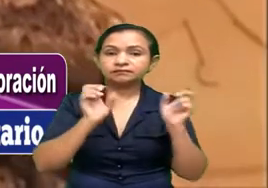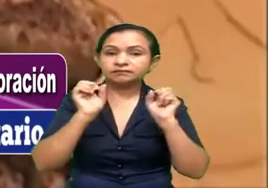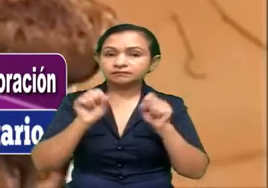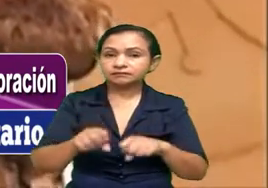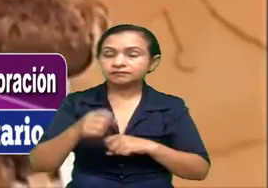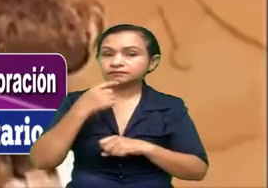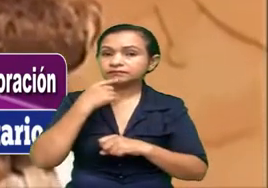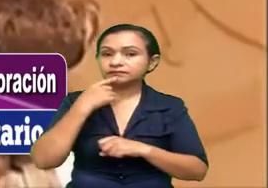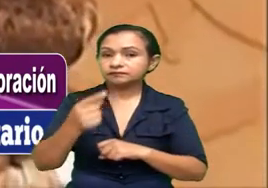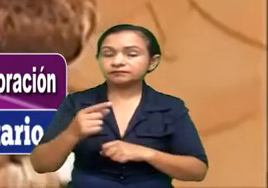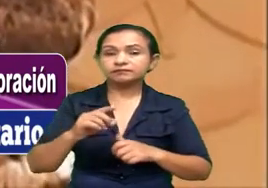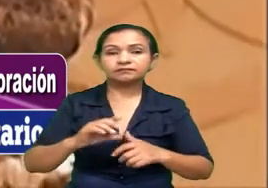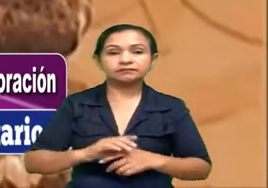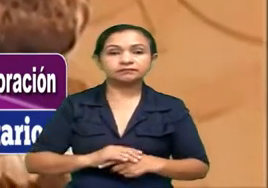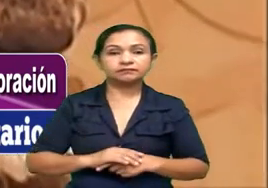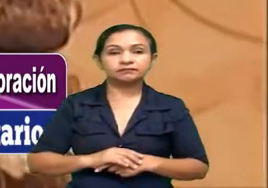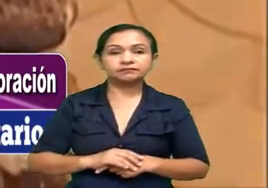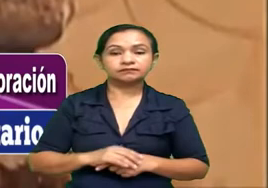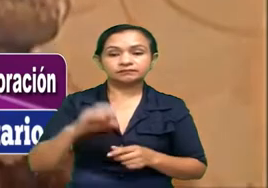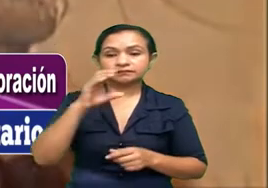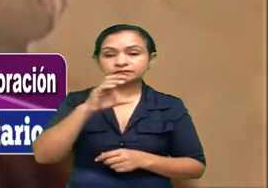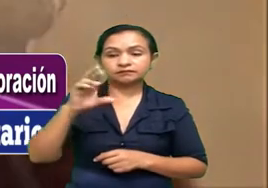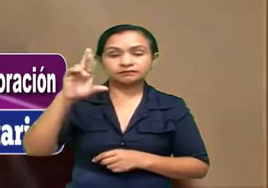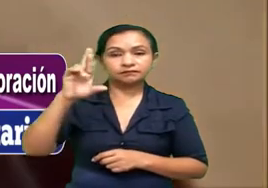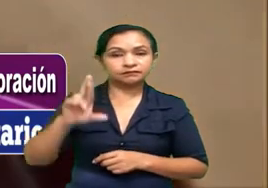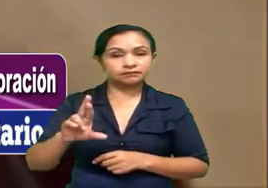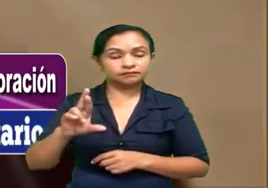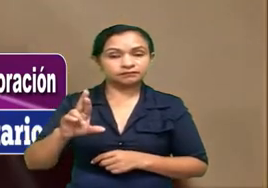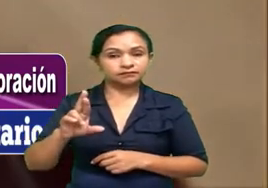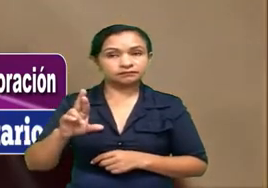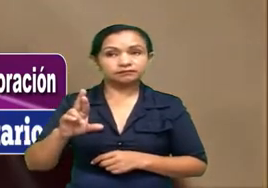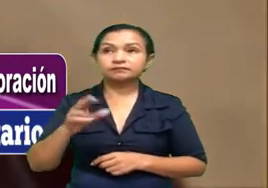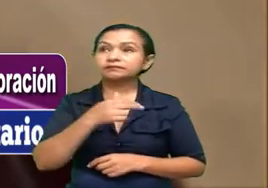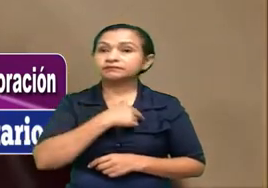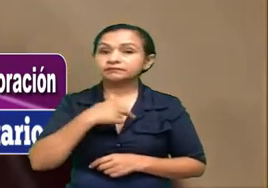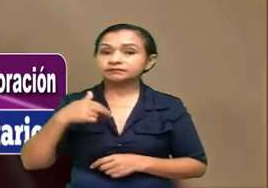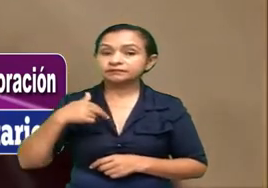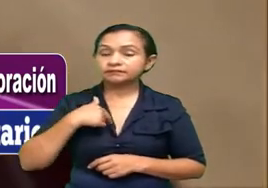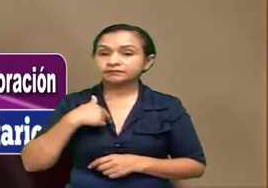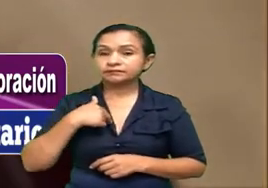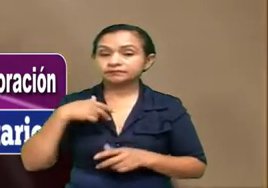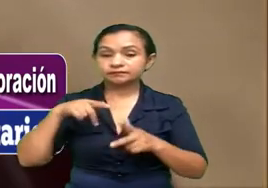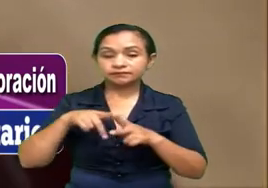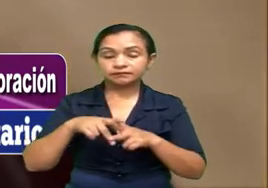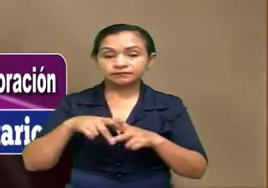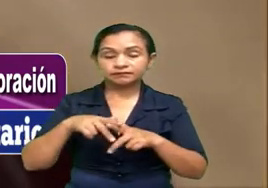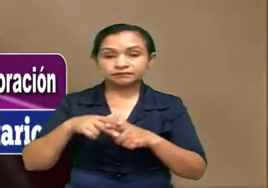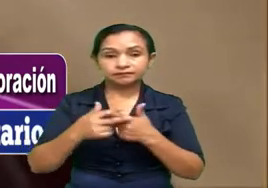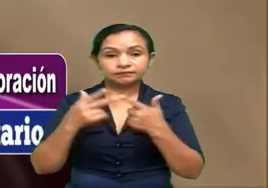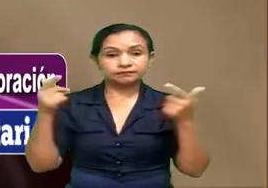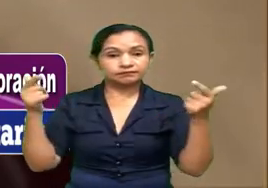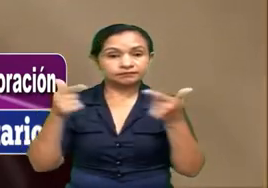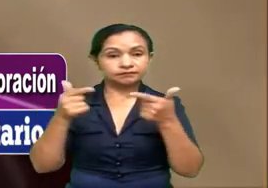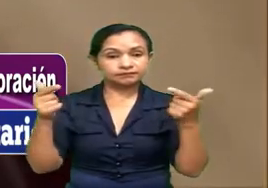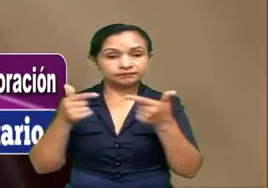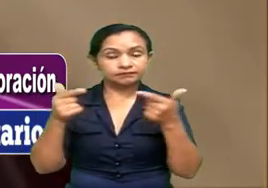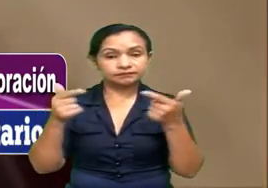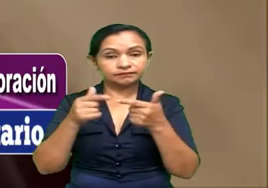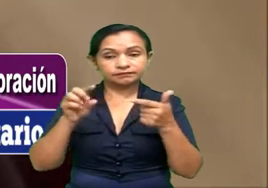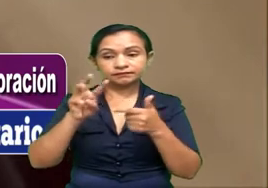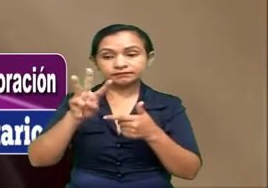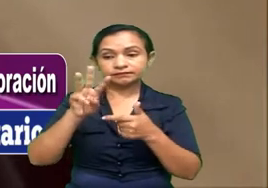decir que Costa Rica se mete a la guerra contra